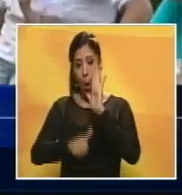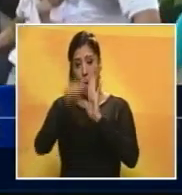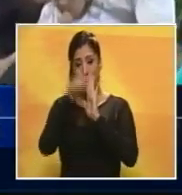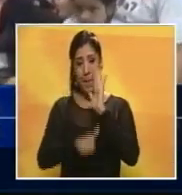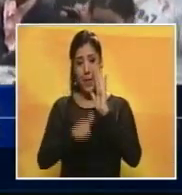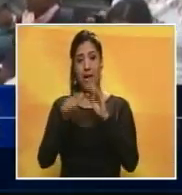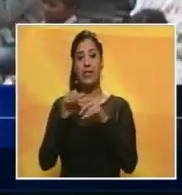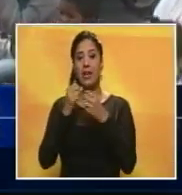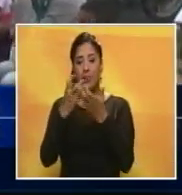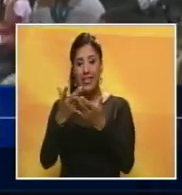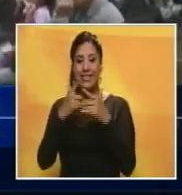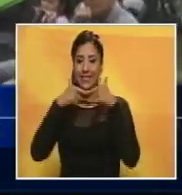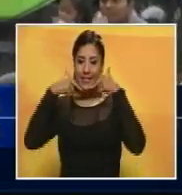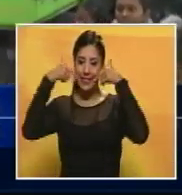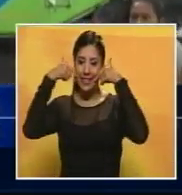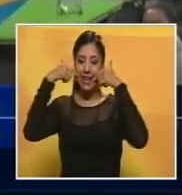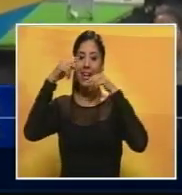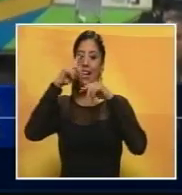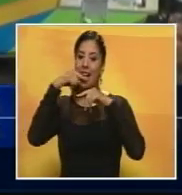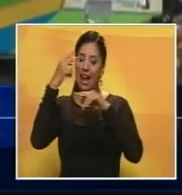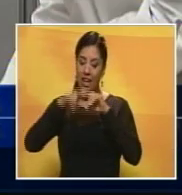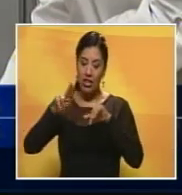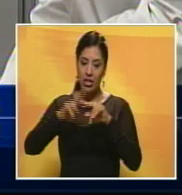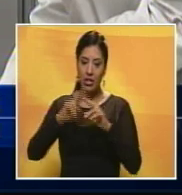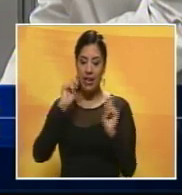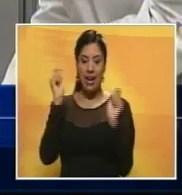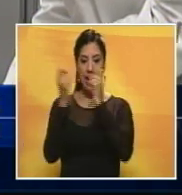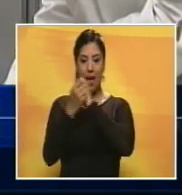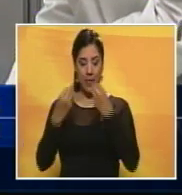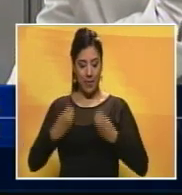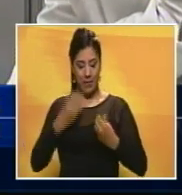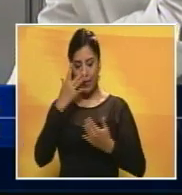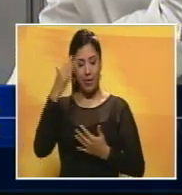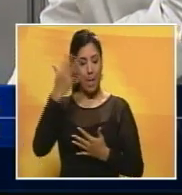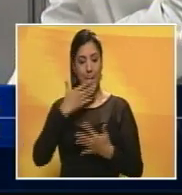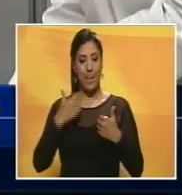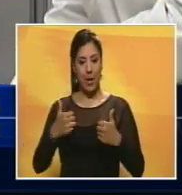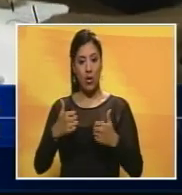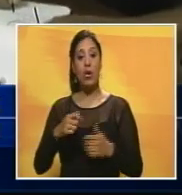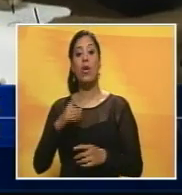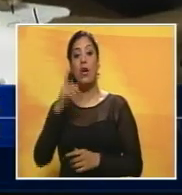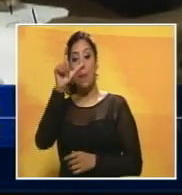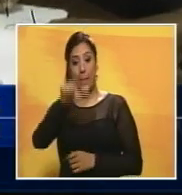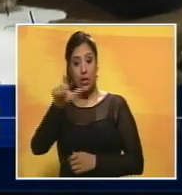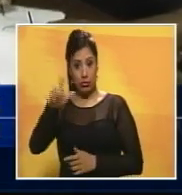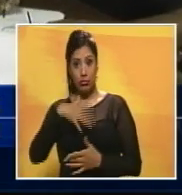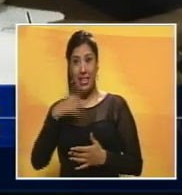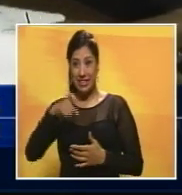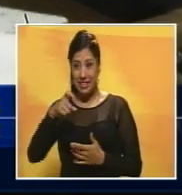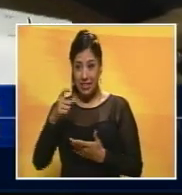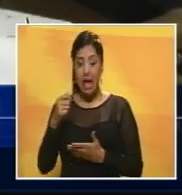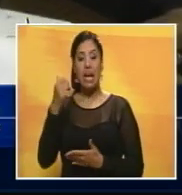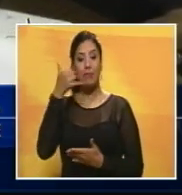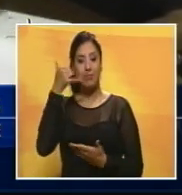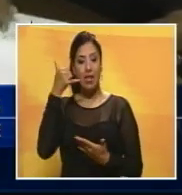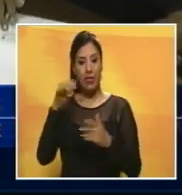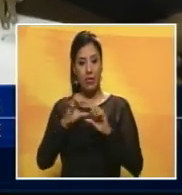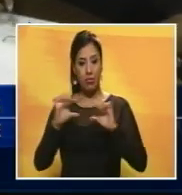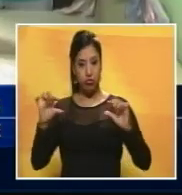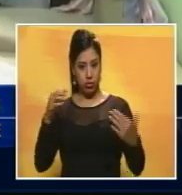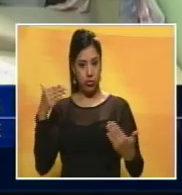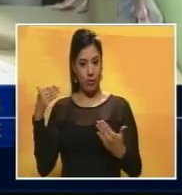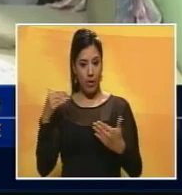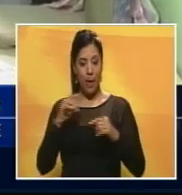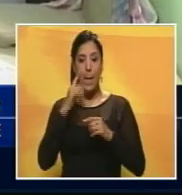intervenciones que han devuelto la sonrisa a rostros infantiles, cambiando su vida para siempre. Las personas interesadas deben comunicarse con la